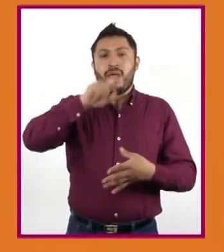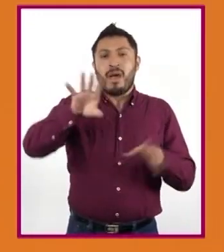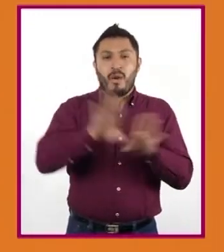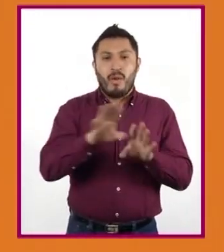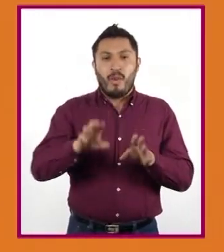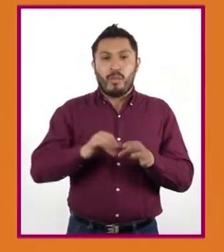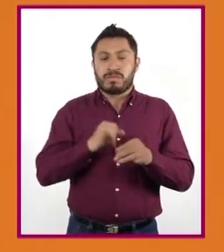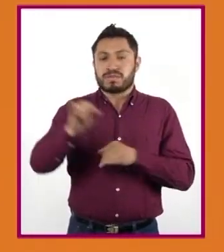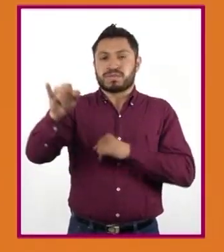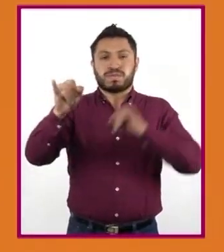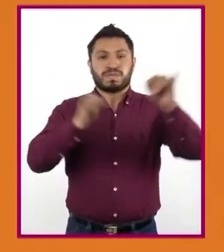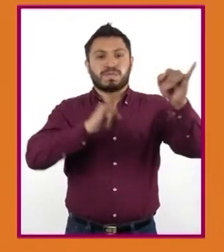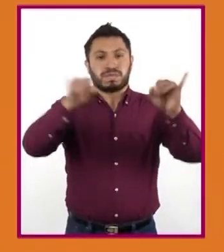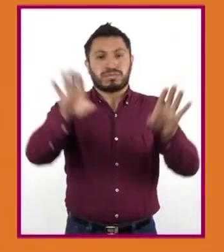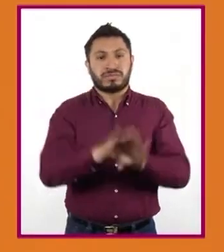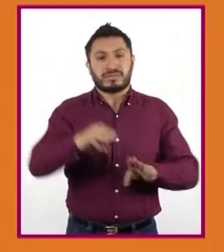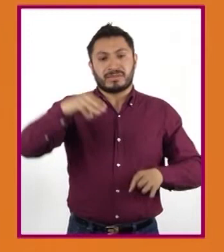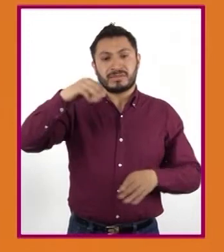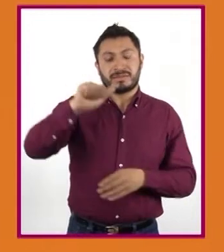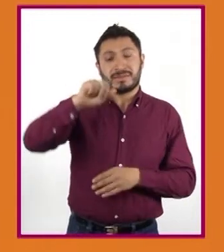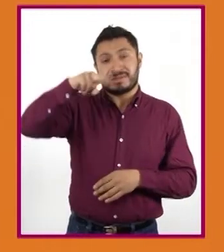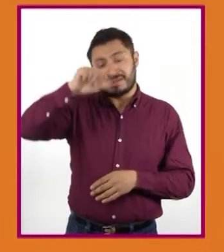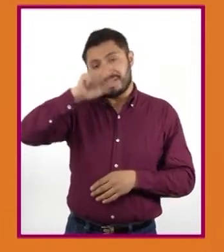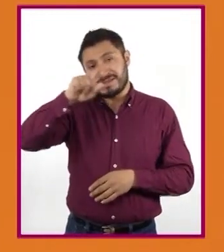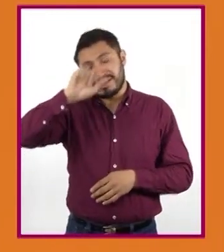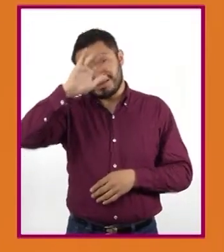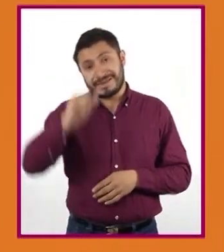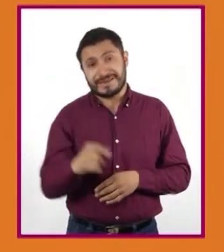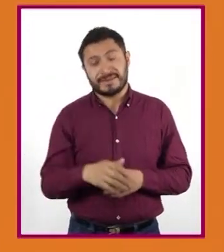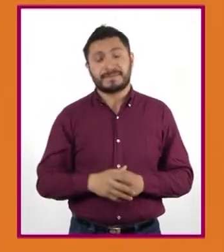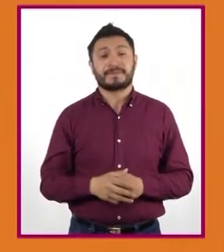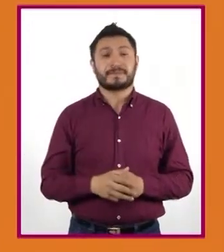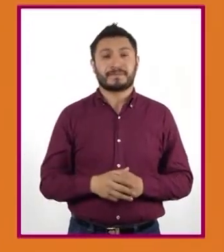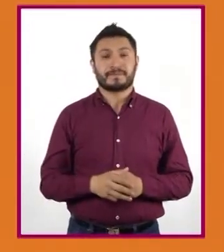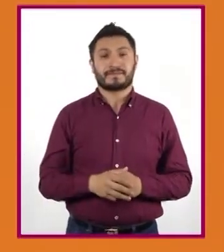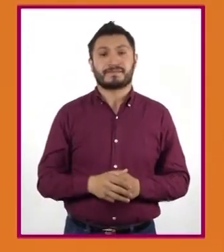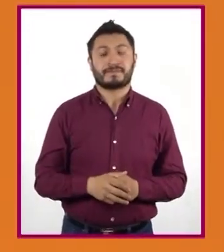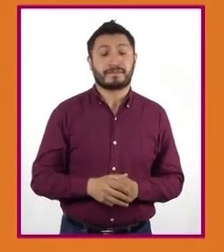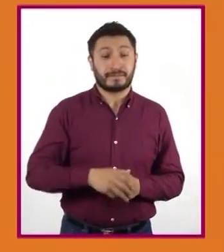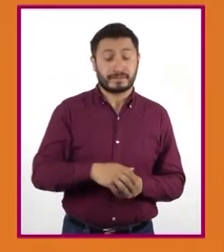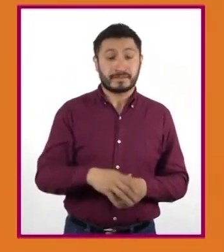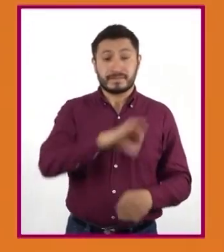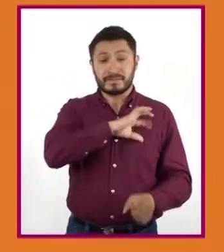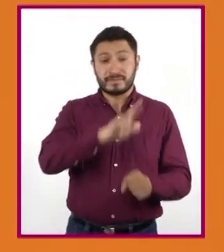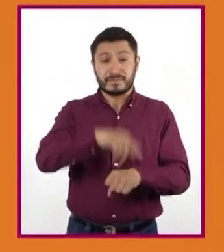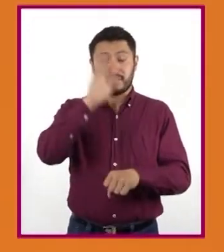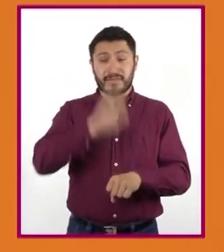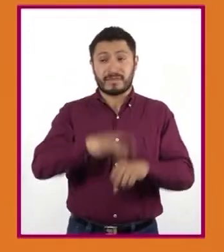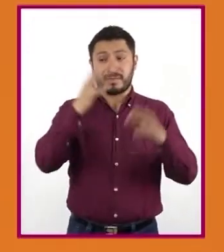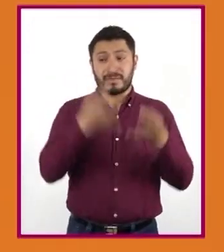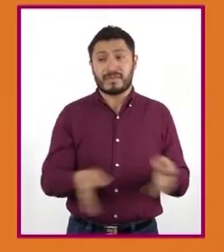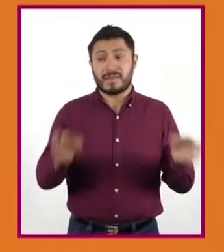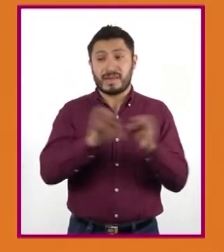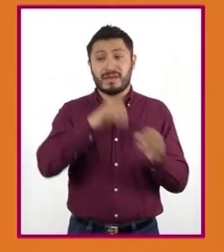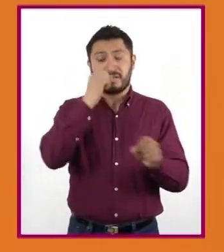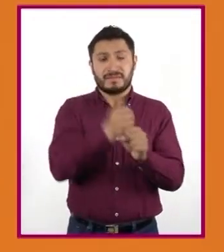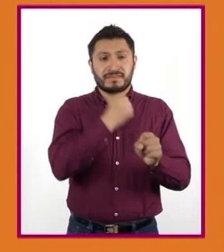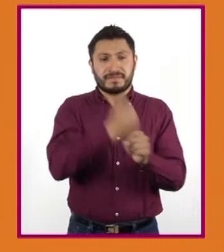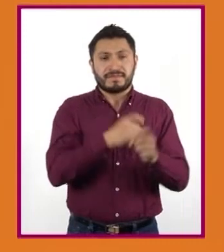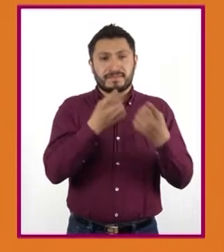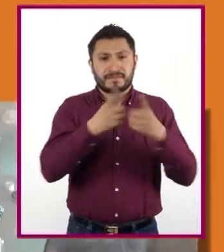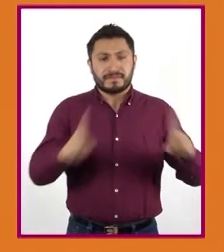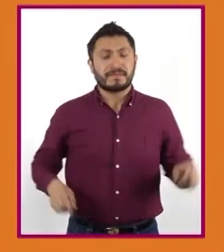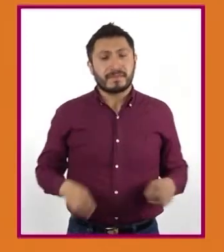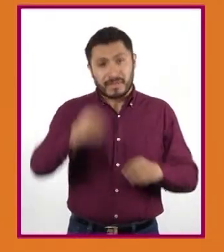algunas tan lejanas como Mogollón y Anasazi en Aridoamérica. De especial importancia es la práctica y el desarrollo de la